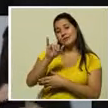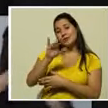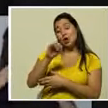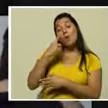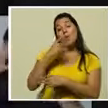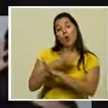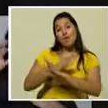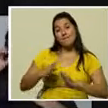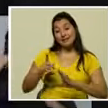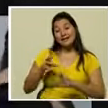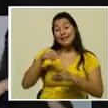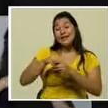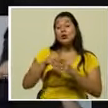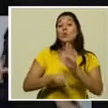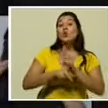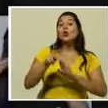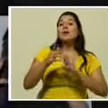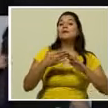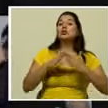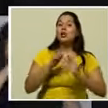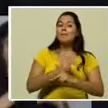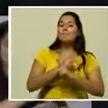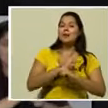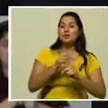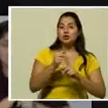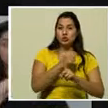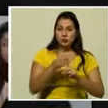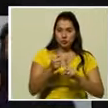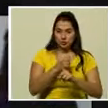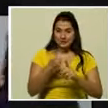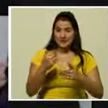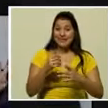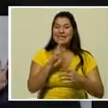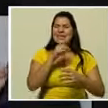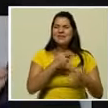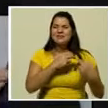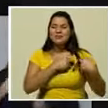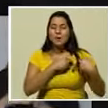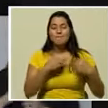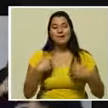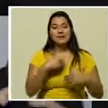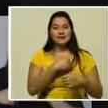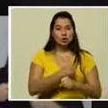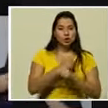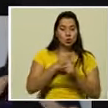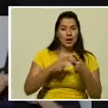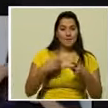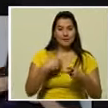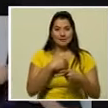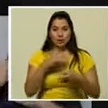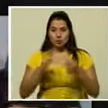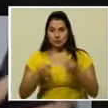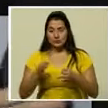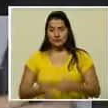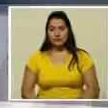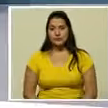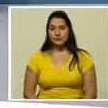de seguridad ciudadana y prevención de la violencia ejecutado por el Ministerio de Seguridad y el Ministerio de Justicia.